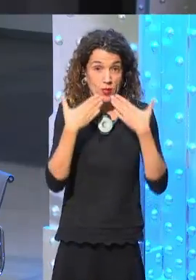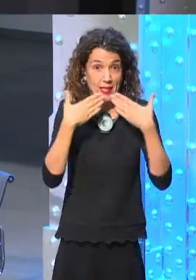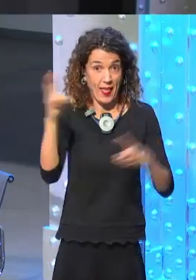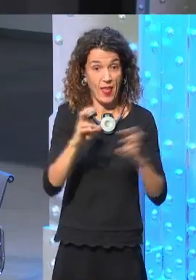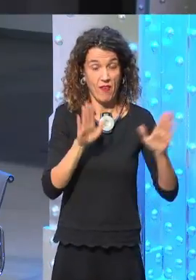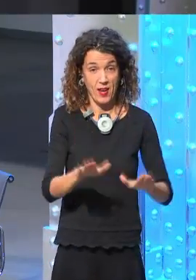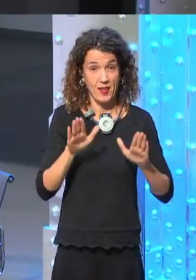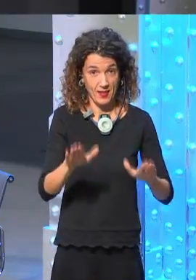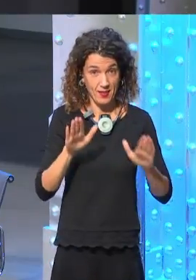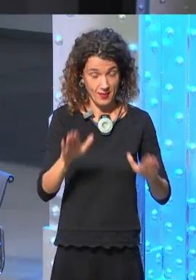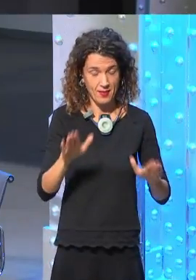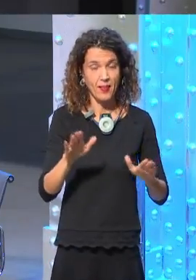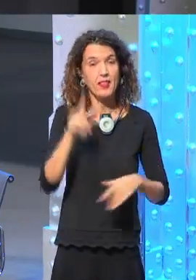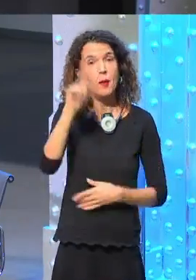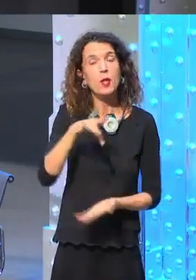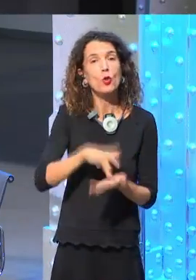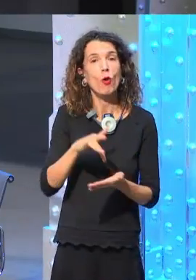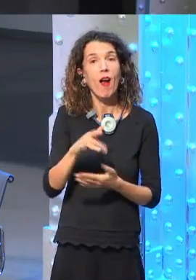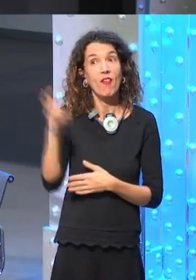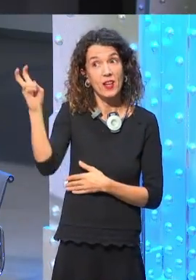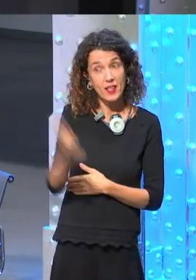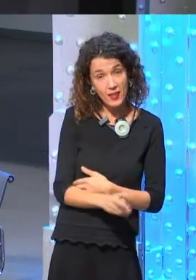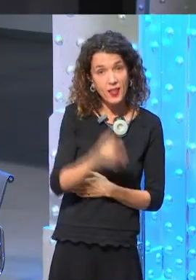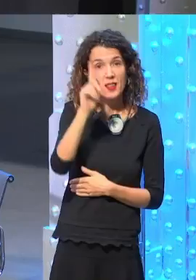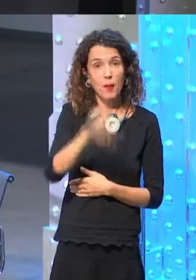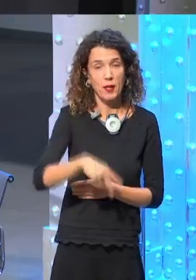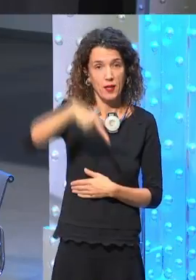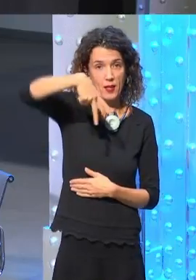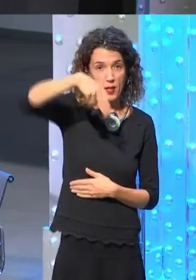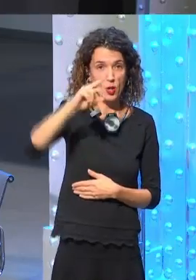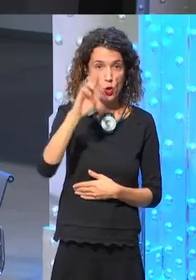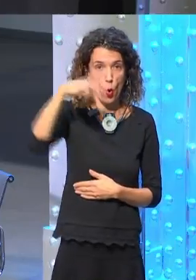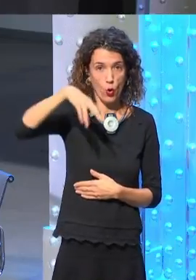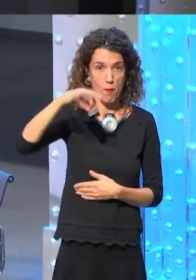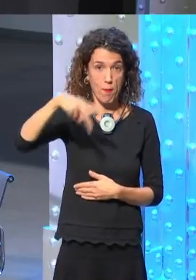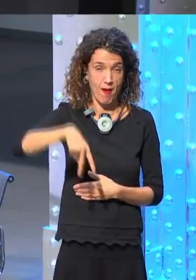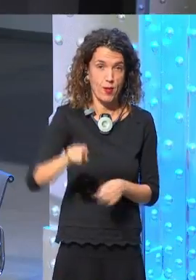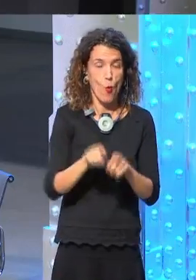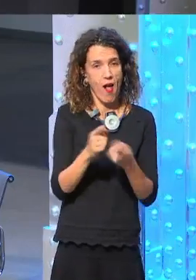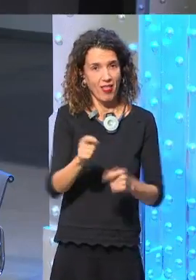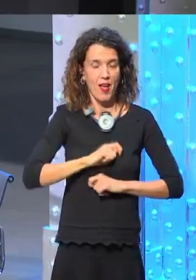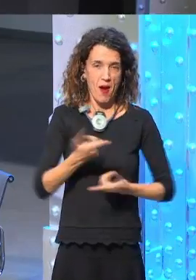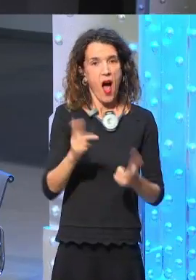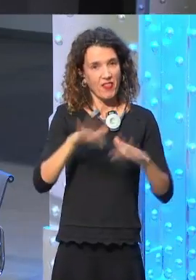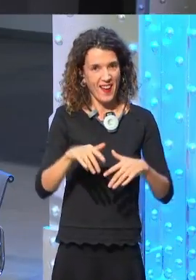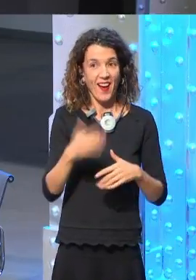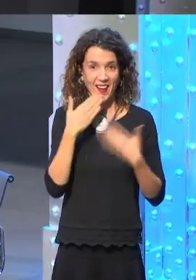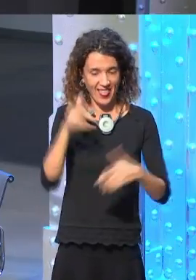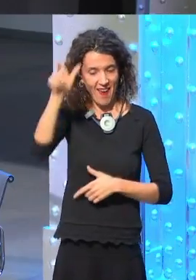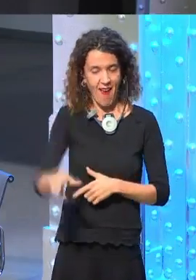su presencia, agradecer la presencia también de Norman, que es al final la excusa que nos reúne aquí a